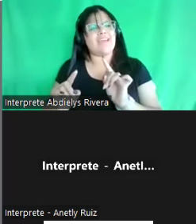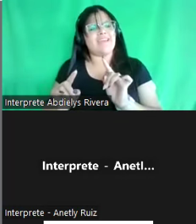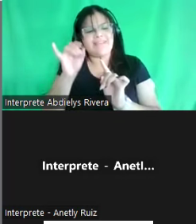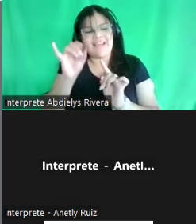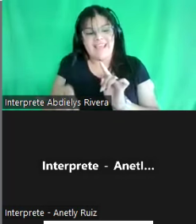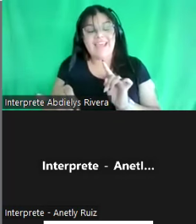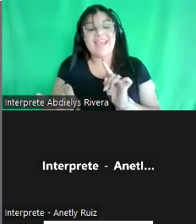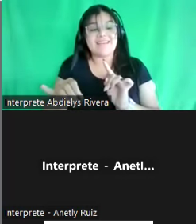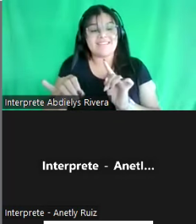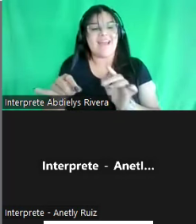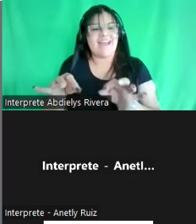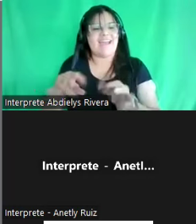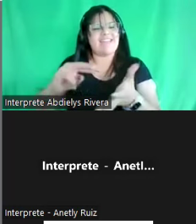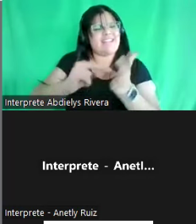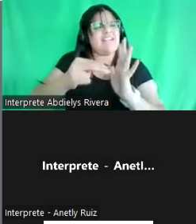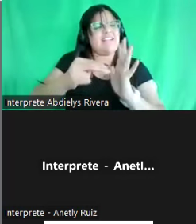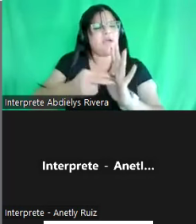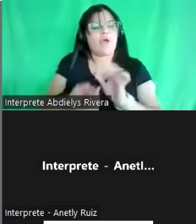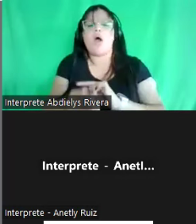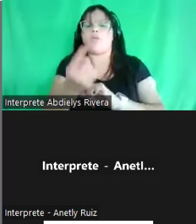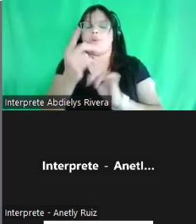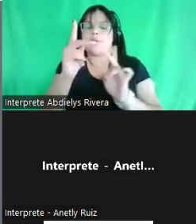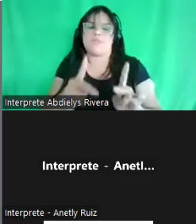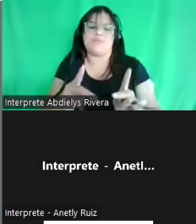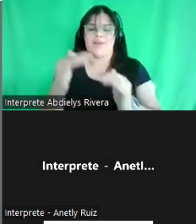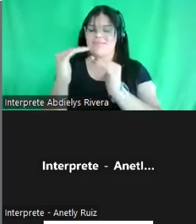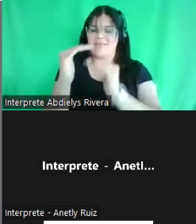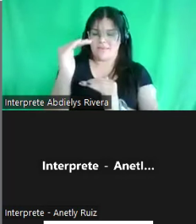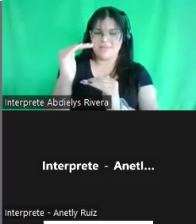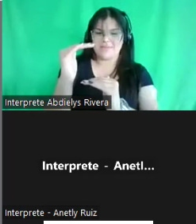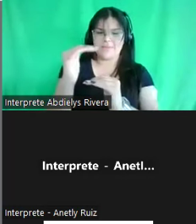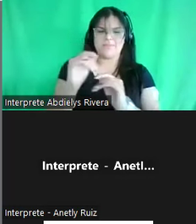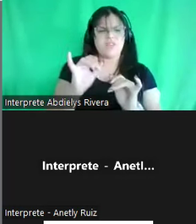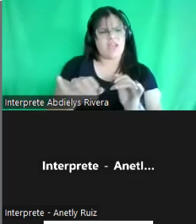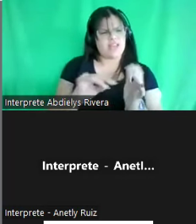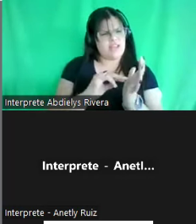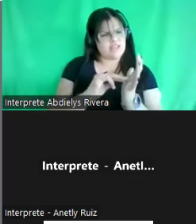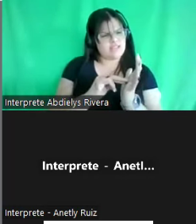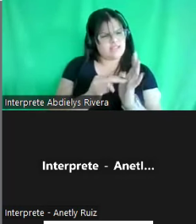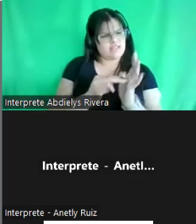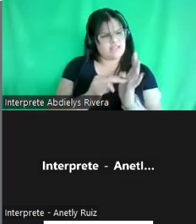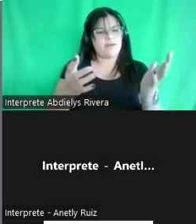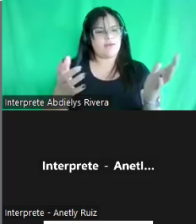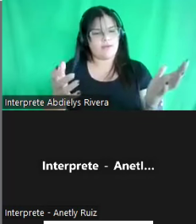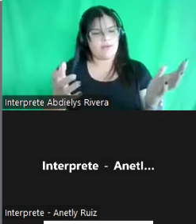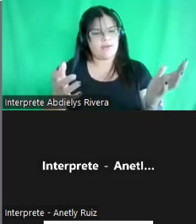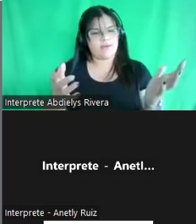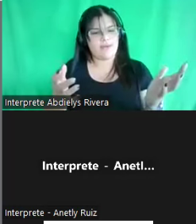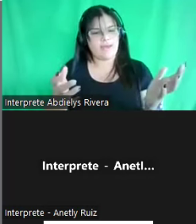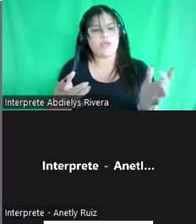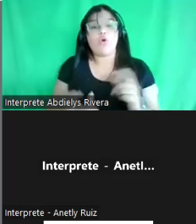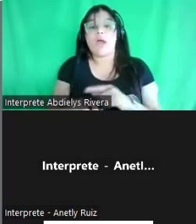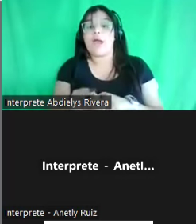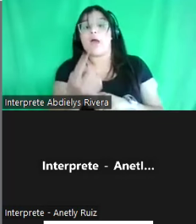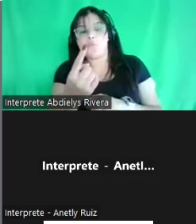la definición de una persona discapacitada. Esta discapacidad debe limitarle sustancialmente a una o varias personas del